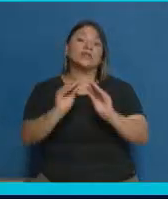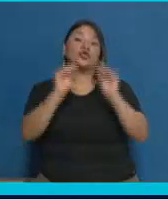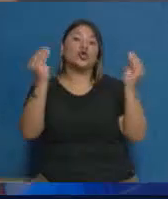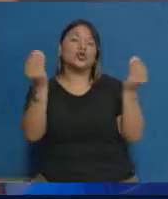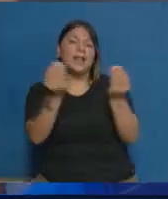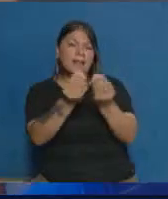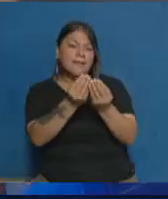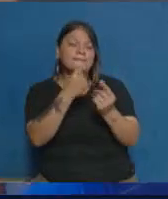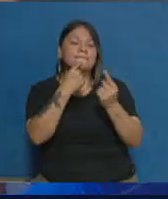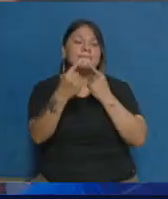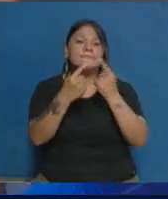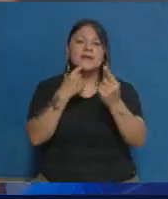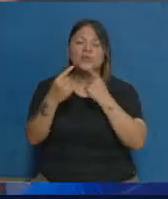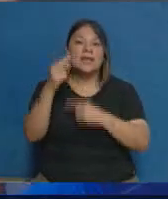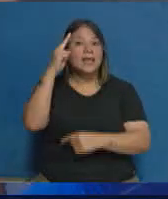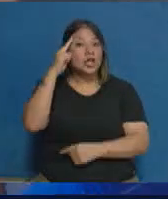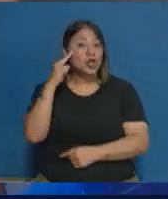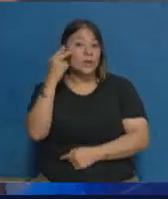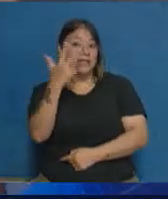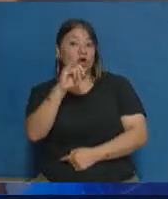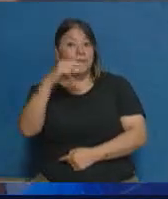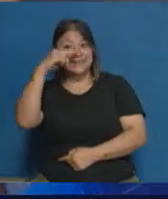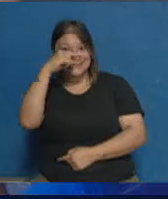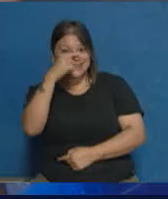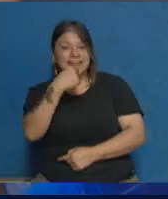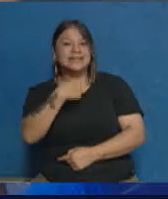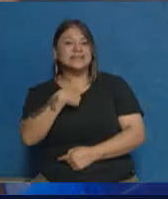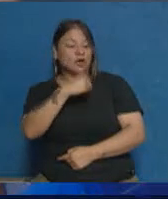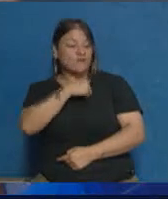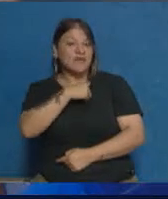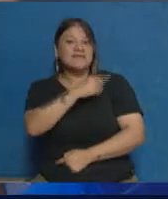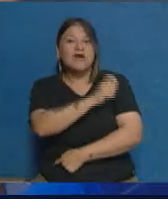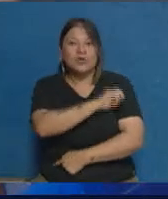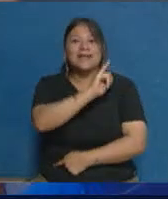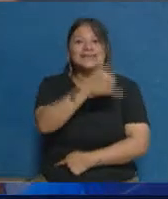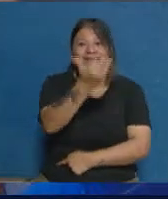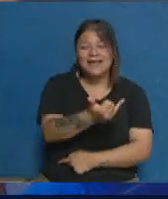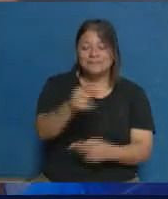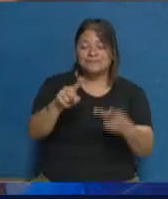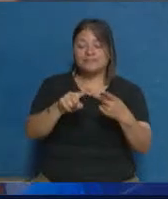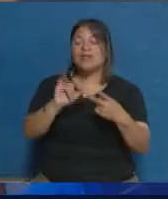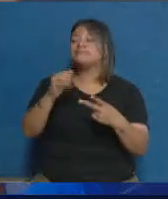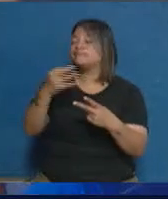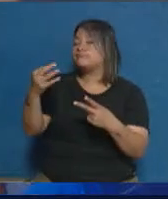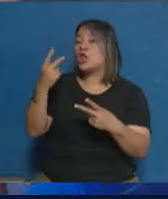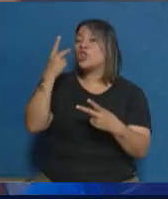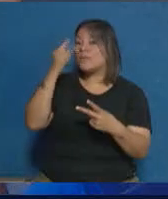el 93,7 dice tener confianza en las vacunas. Tal cual. En el 2020